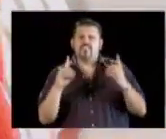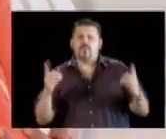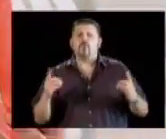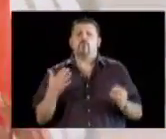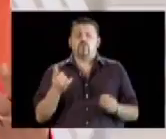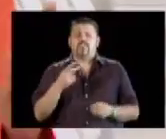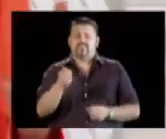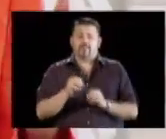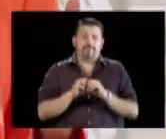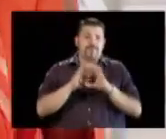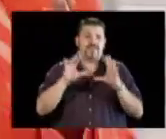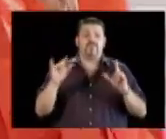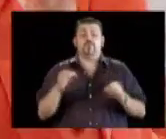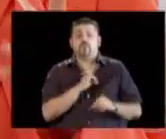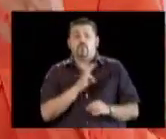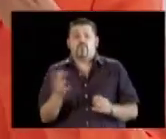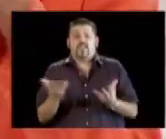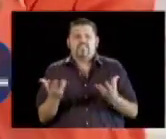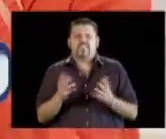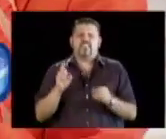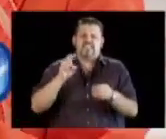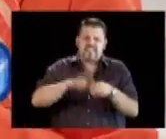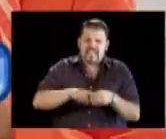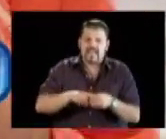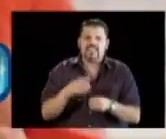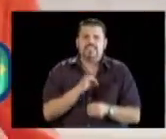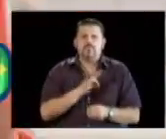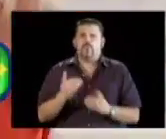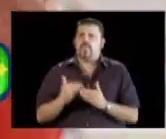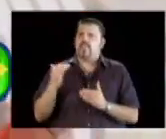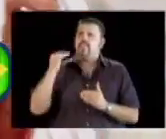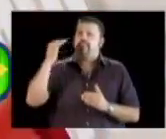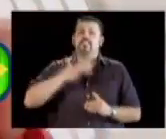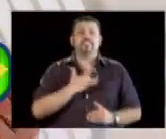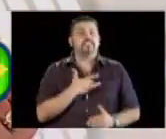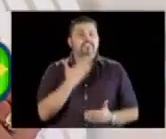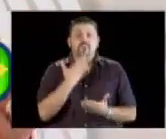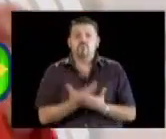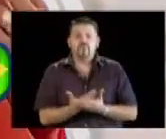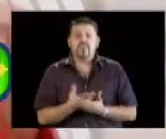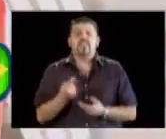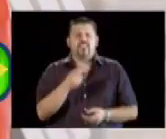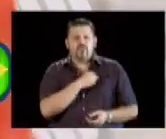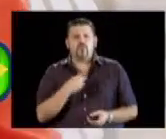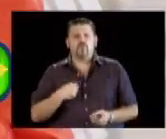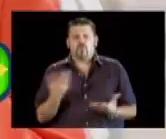comunidad, para que puedan ellos integrarse y crecer en la medida que todo ser humano